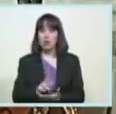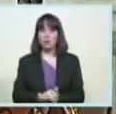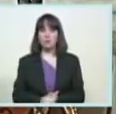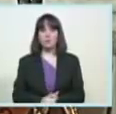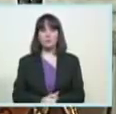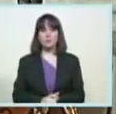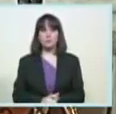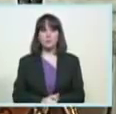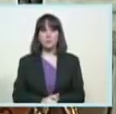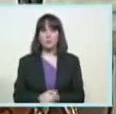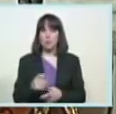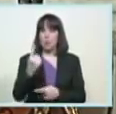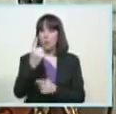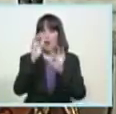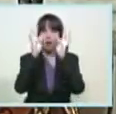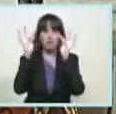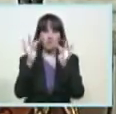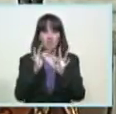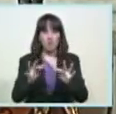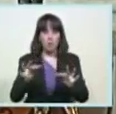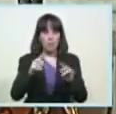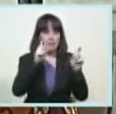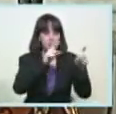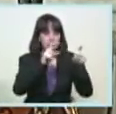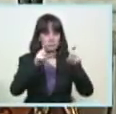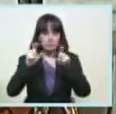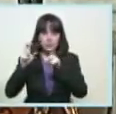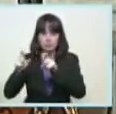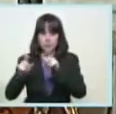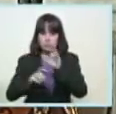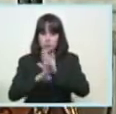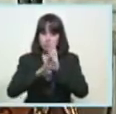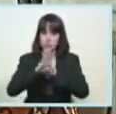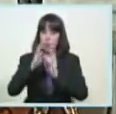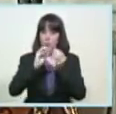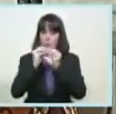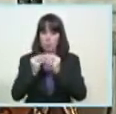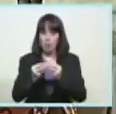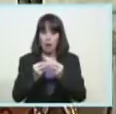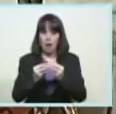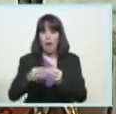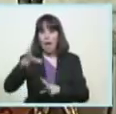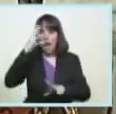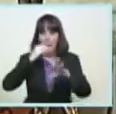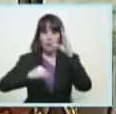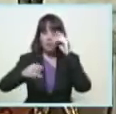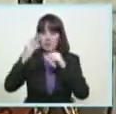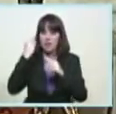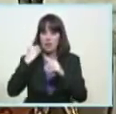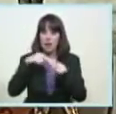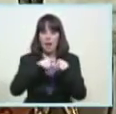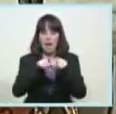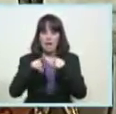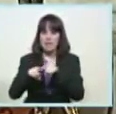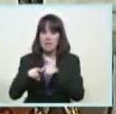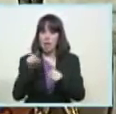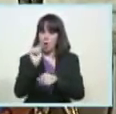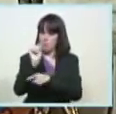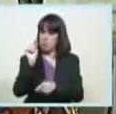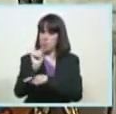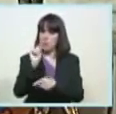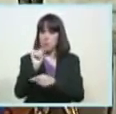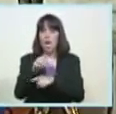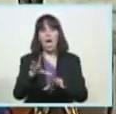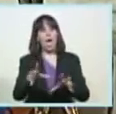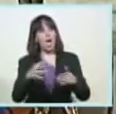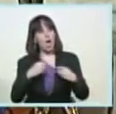un método constructivo de someternos a la crítica a la autocrítica para sobre la